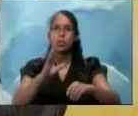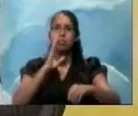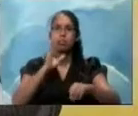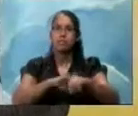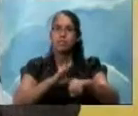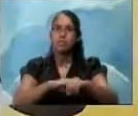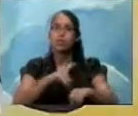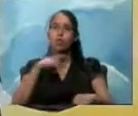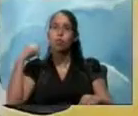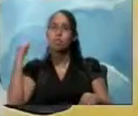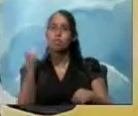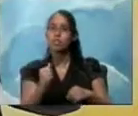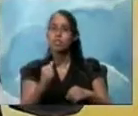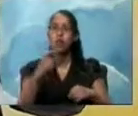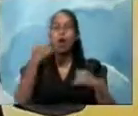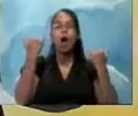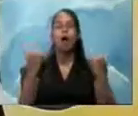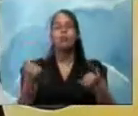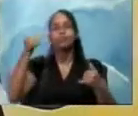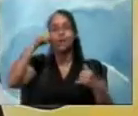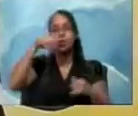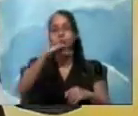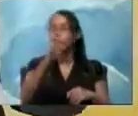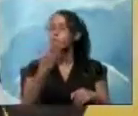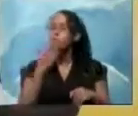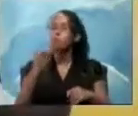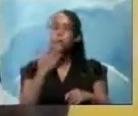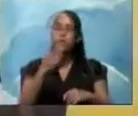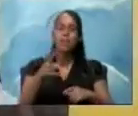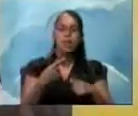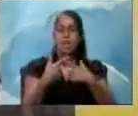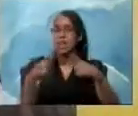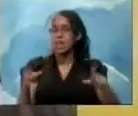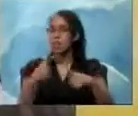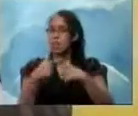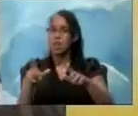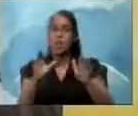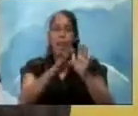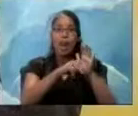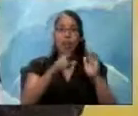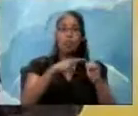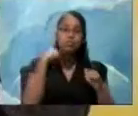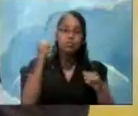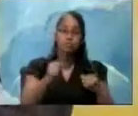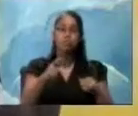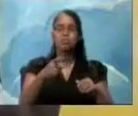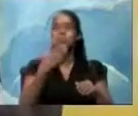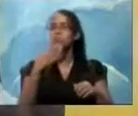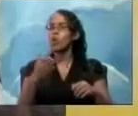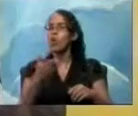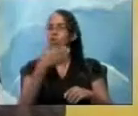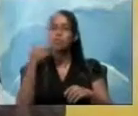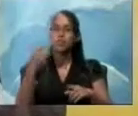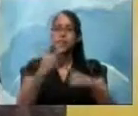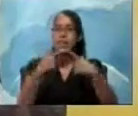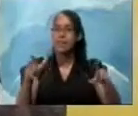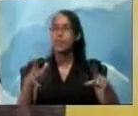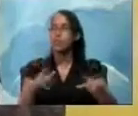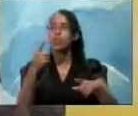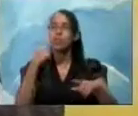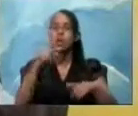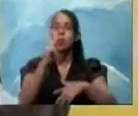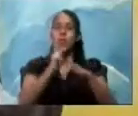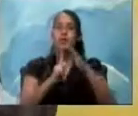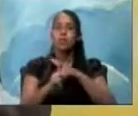homicidio. Ahora, el pueblo lo pide, pero ¿por qué el pueblo lo pide? Yo tendría que acordarme aquello de lo que dijo el profeta